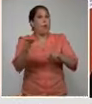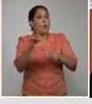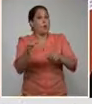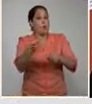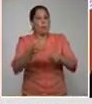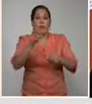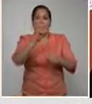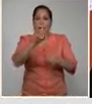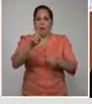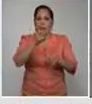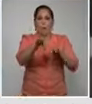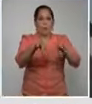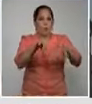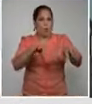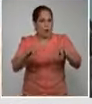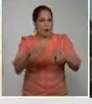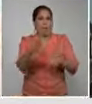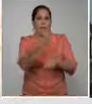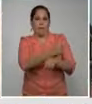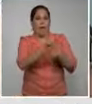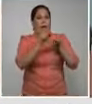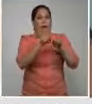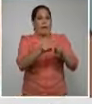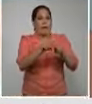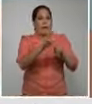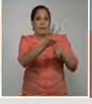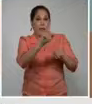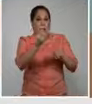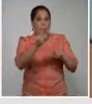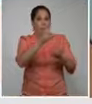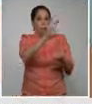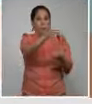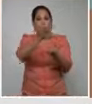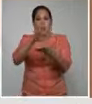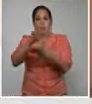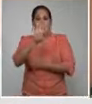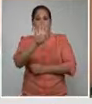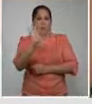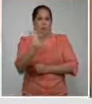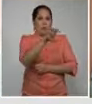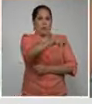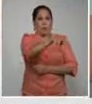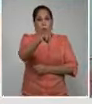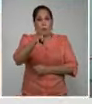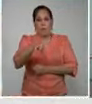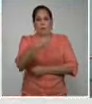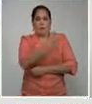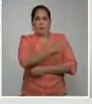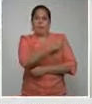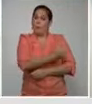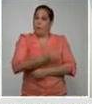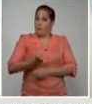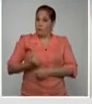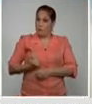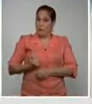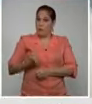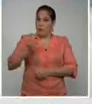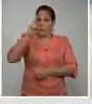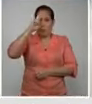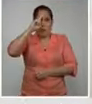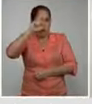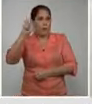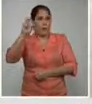31 sitios clínicos, y dentro de esos 31 sitios clínicos, 48 vacunatorios. Ha sido un gran esfuerzo del sistema de salud para tener